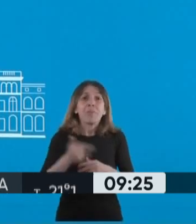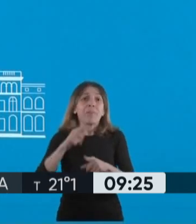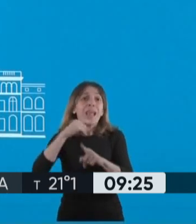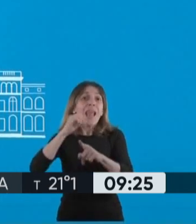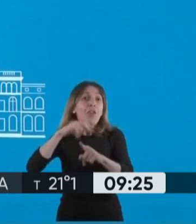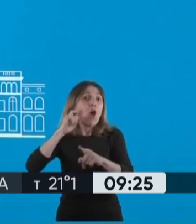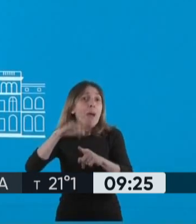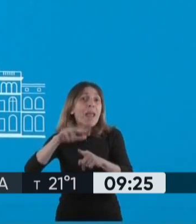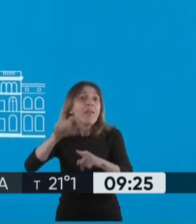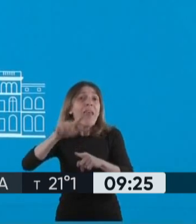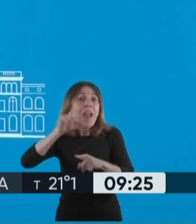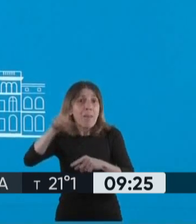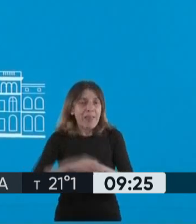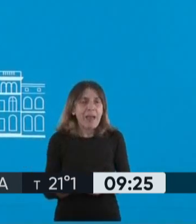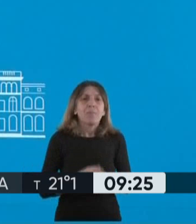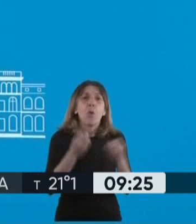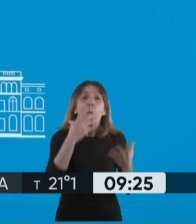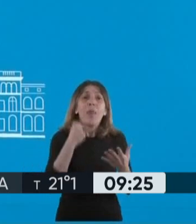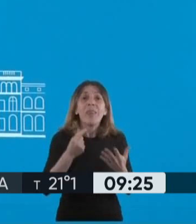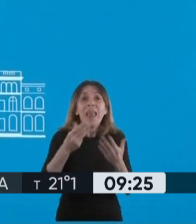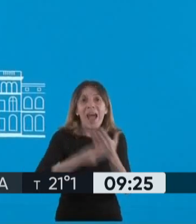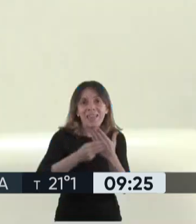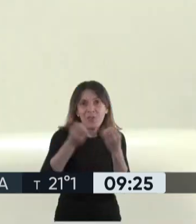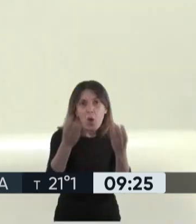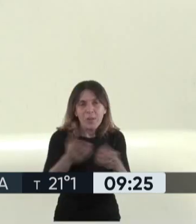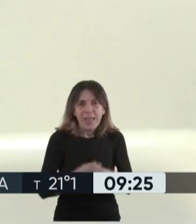Alejandro Gomel, de Del Plata. Hola, buen día, Hola, Gabriela, Alejandro, ¿cómo estás?